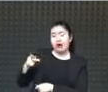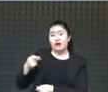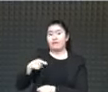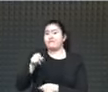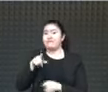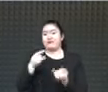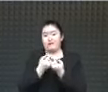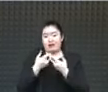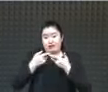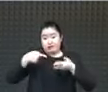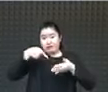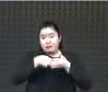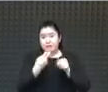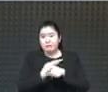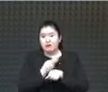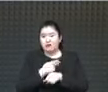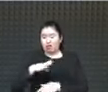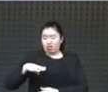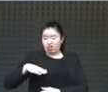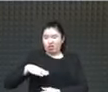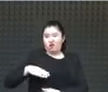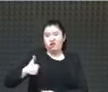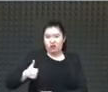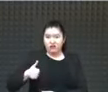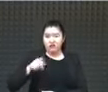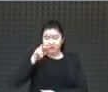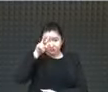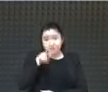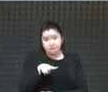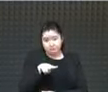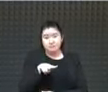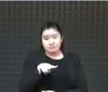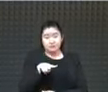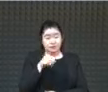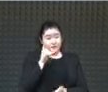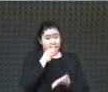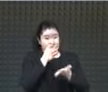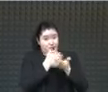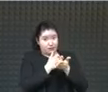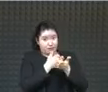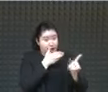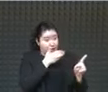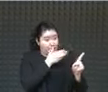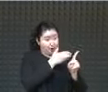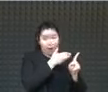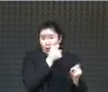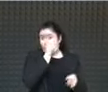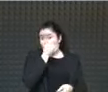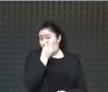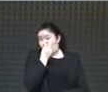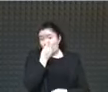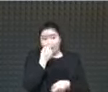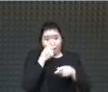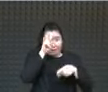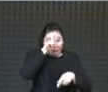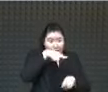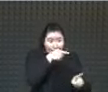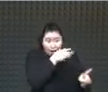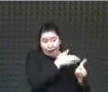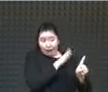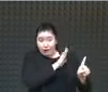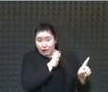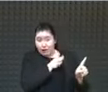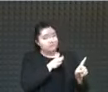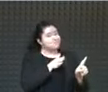pues basarse en la información. Claro que no hay una verdad absoluta en la historia, siempre hay interpretaciones, pero en nuestro caso